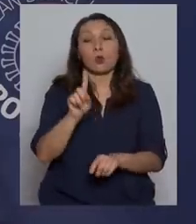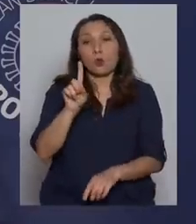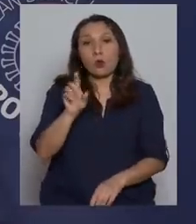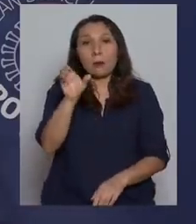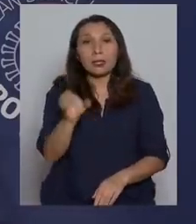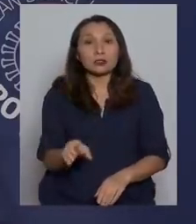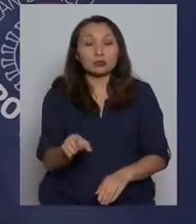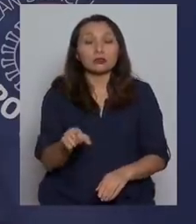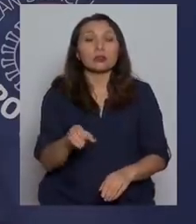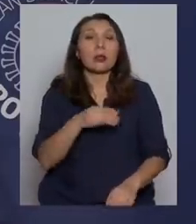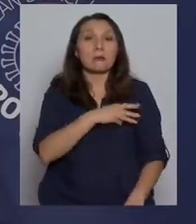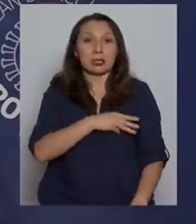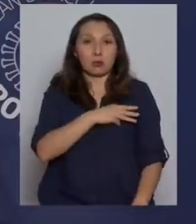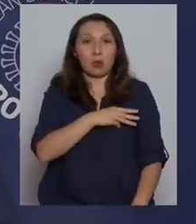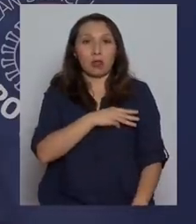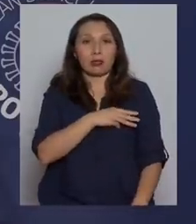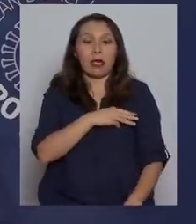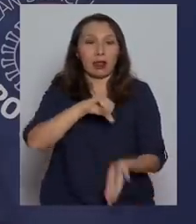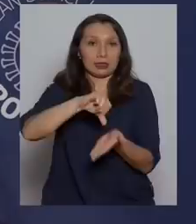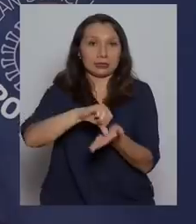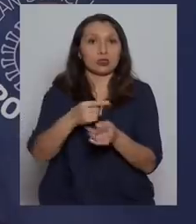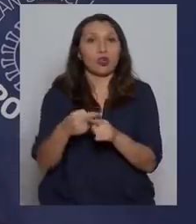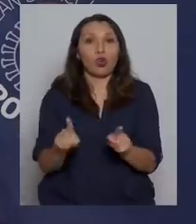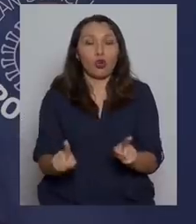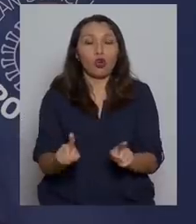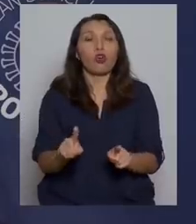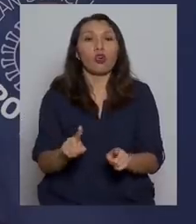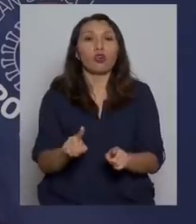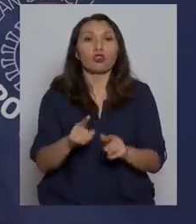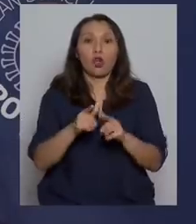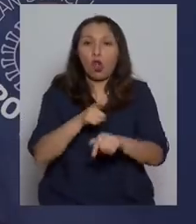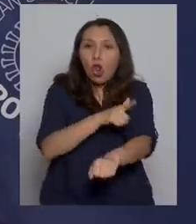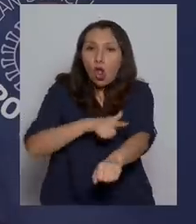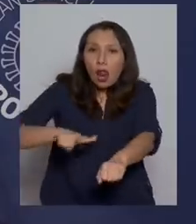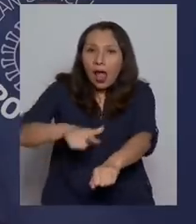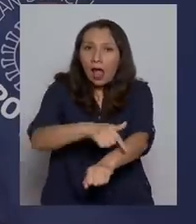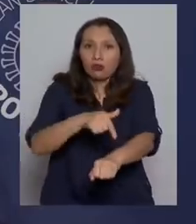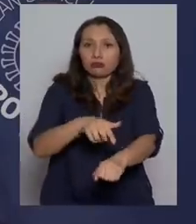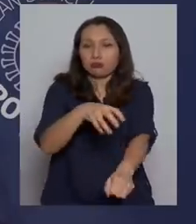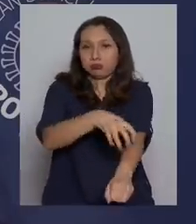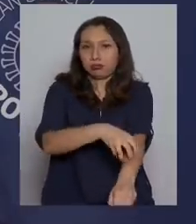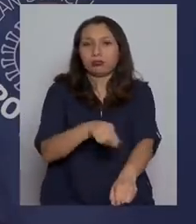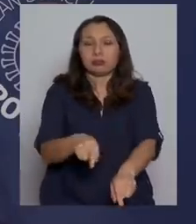1 en la región metropolitana y otro en la región de Los Lagos.